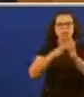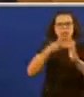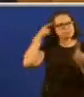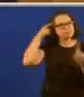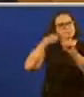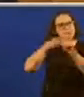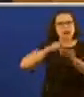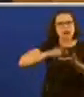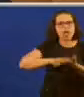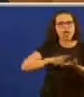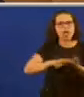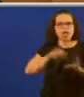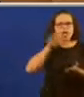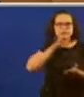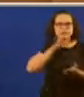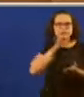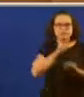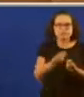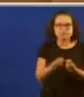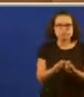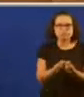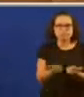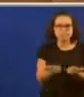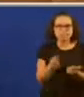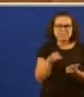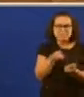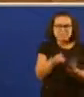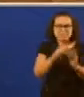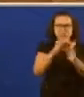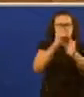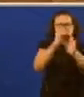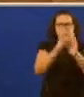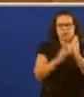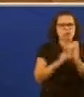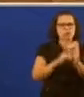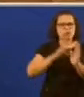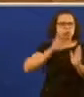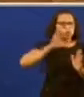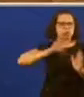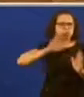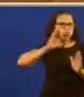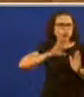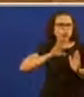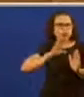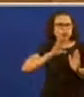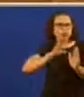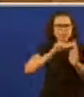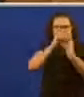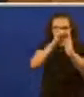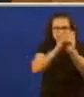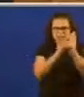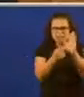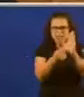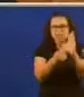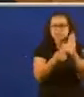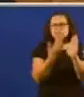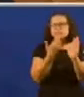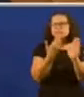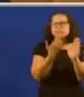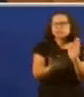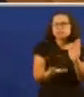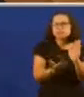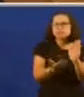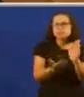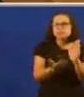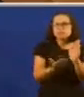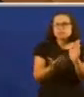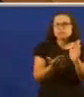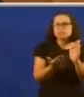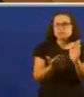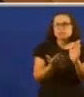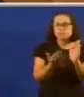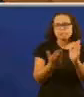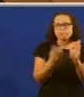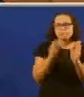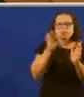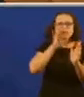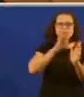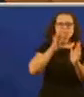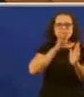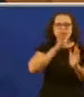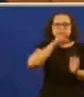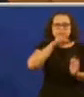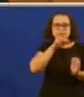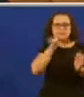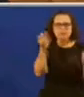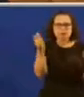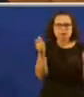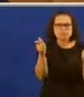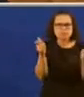un decreto ilegal, un decreto que o único que quere é que o noso idioma siga perdendo e perdendo cada vez máis